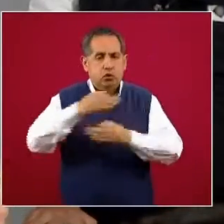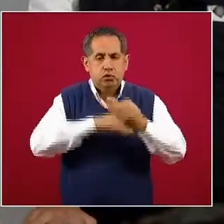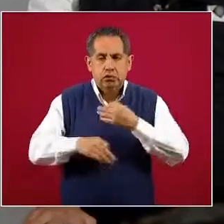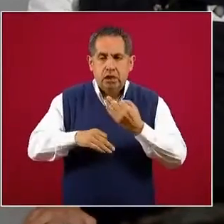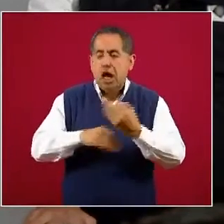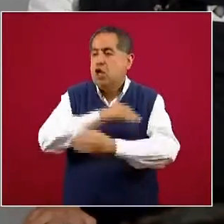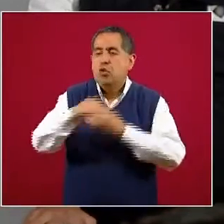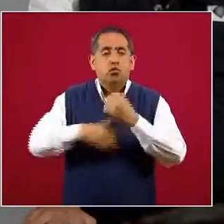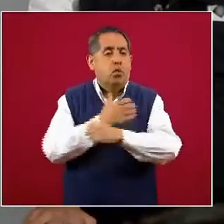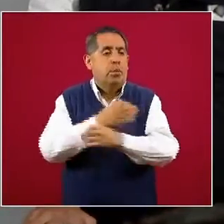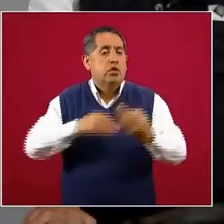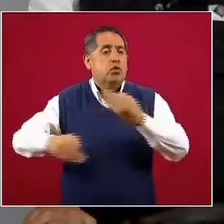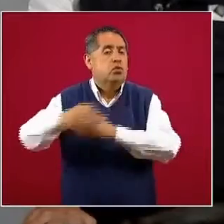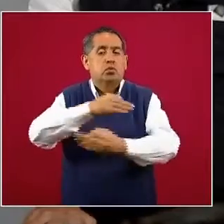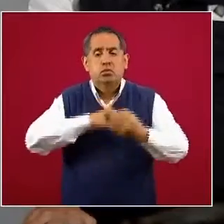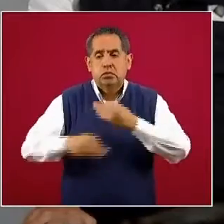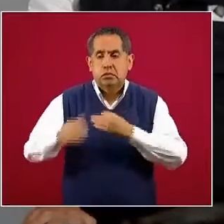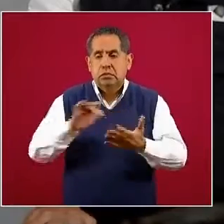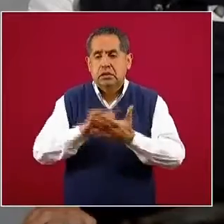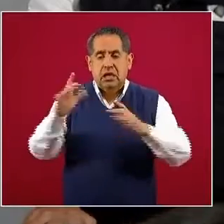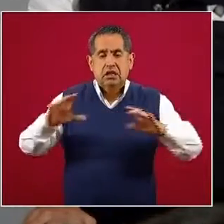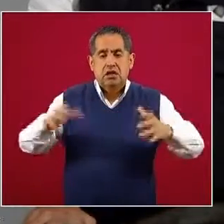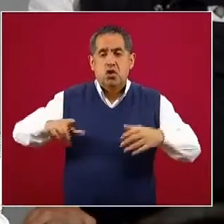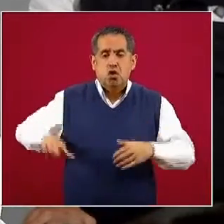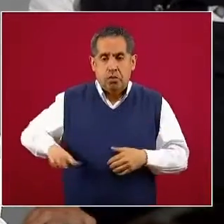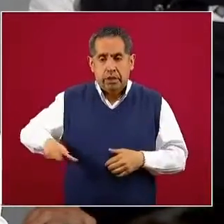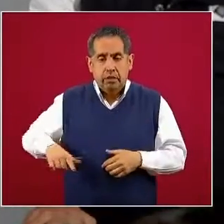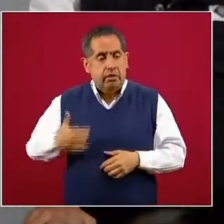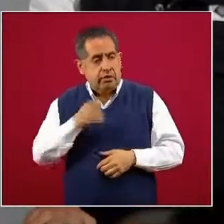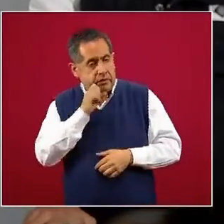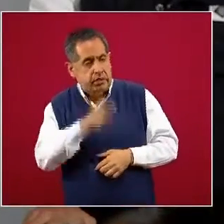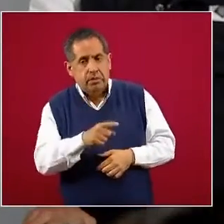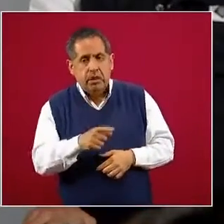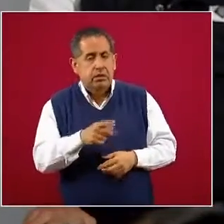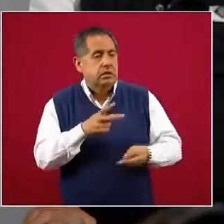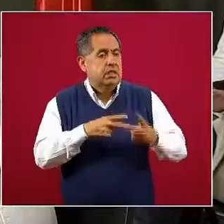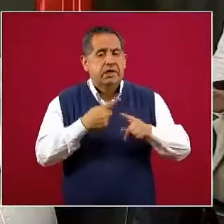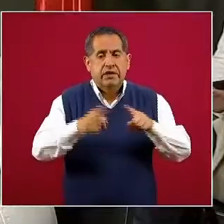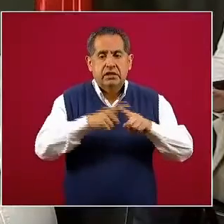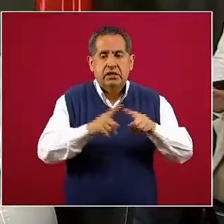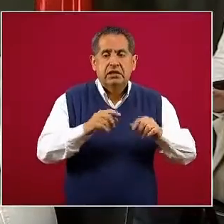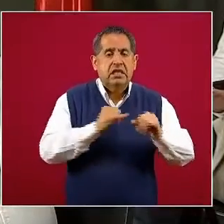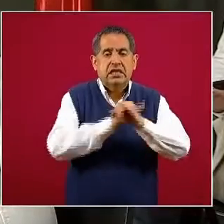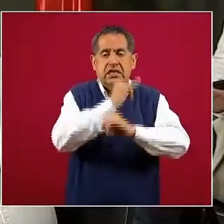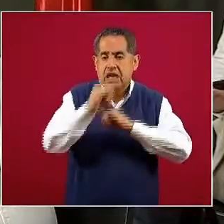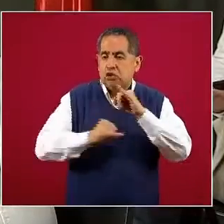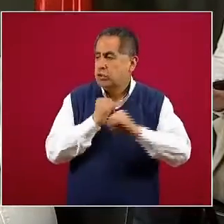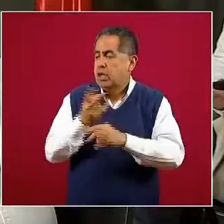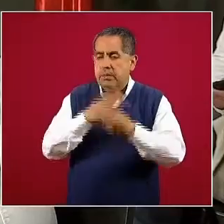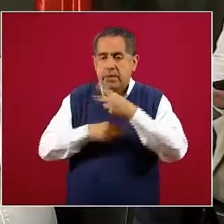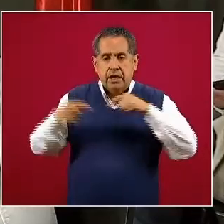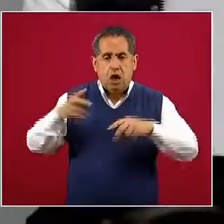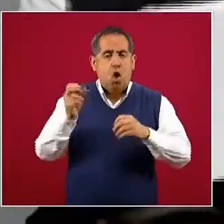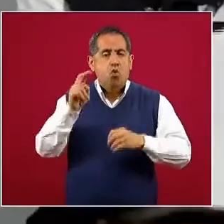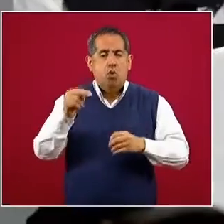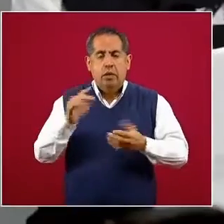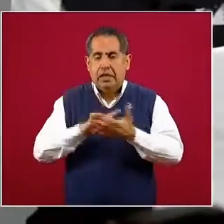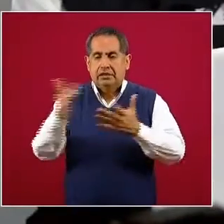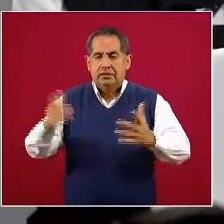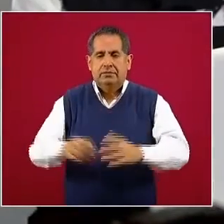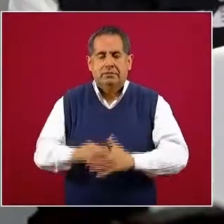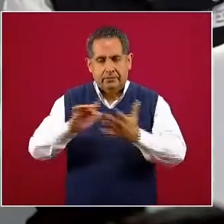estados, porque es una estrategia que hemos hecho desde el inicio. Incluso Puebla, hace algunos meses, una brigada de médicos y